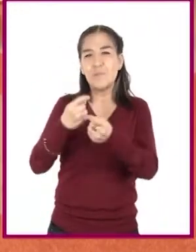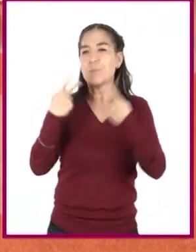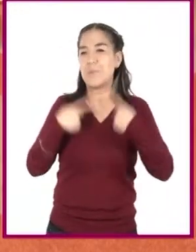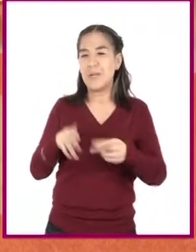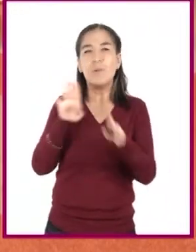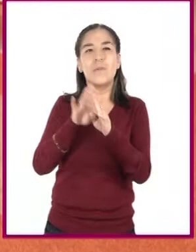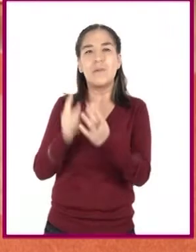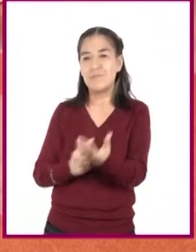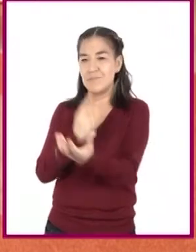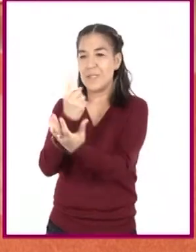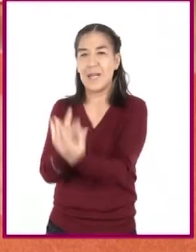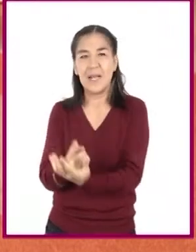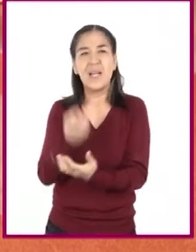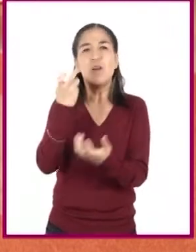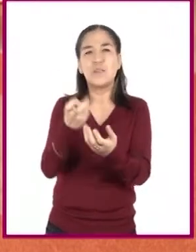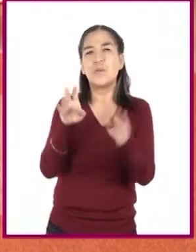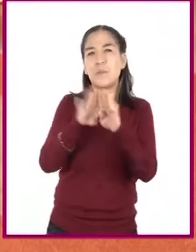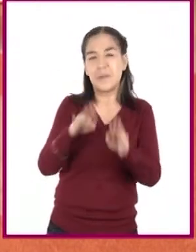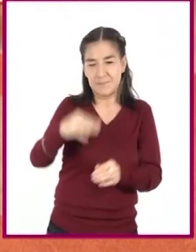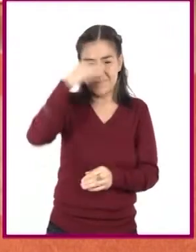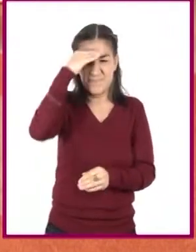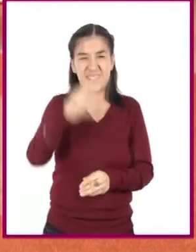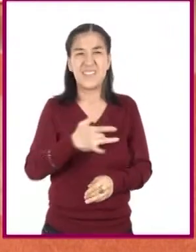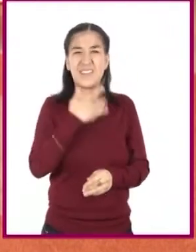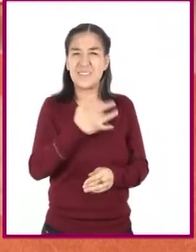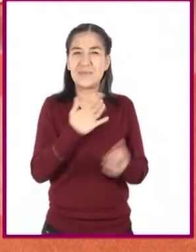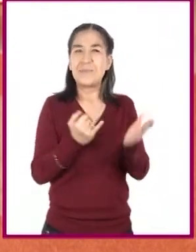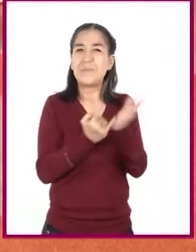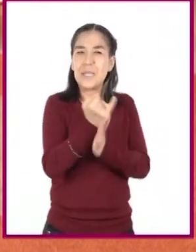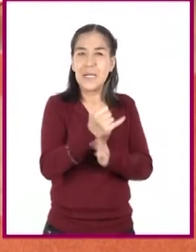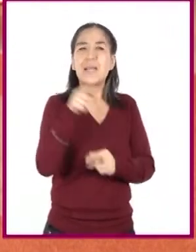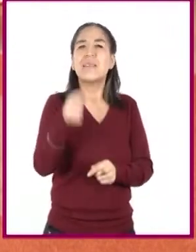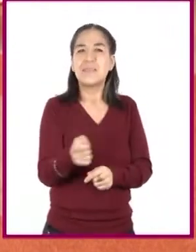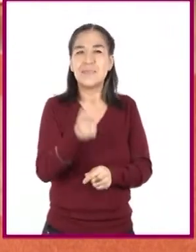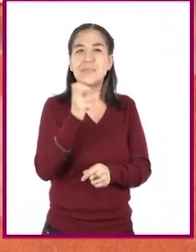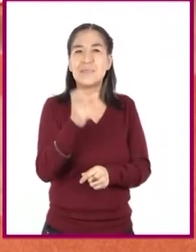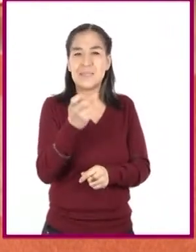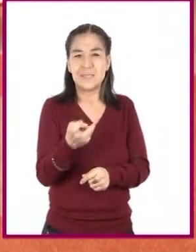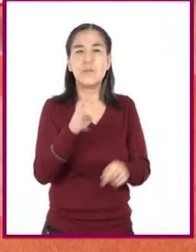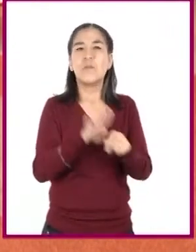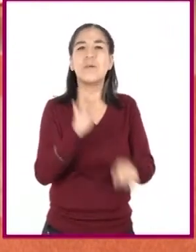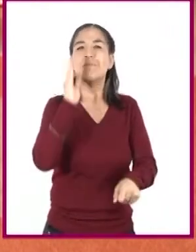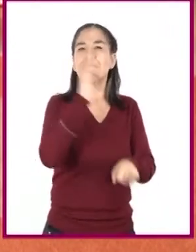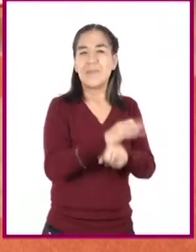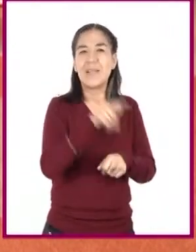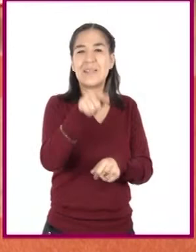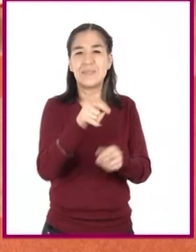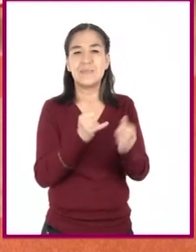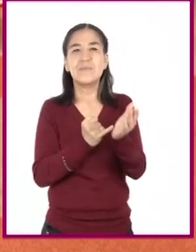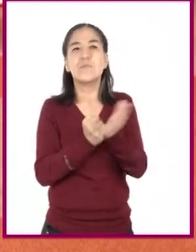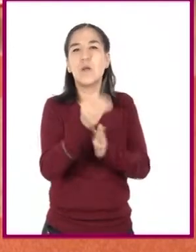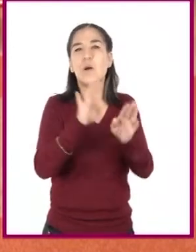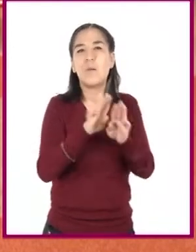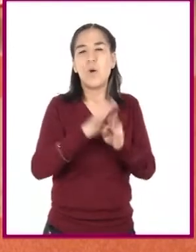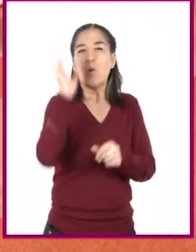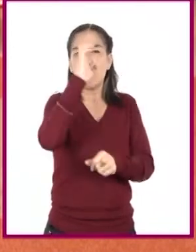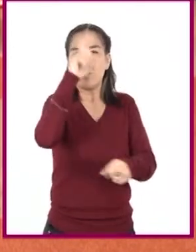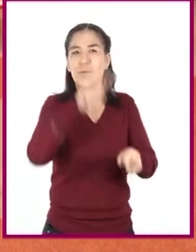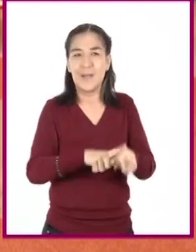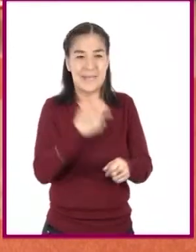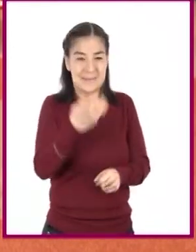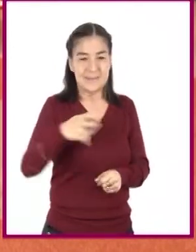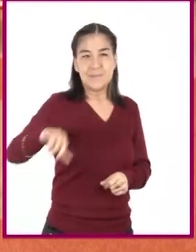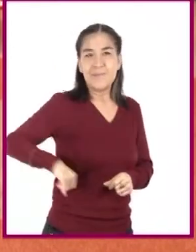pertenencia que, al haber tomado conciencia de su identidad, defienden sus raíces culturales, se interesan por su historia,